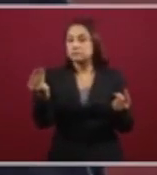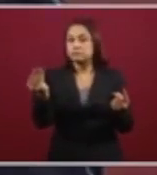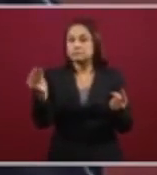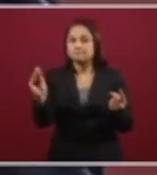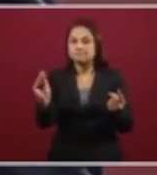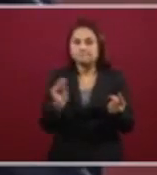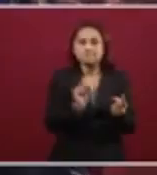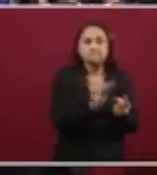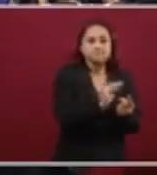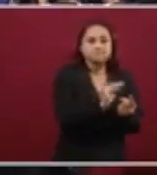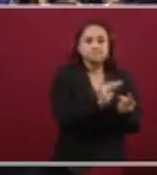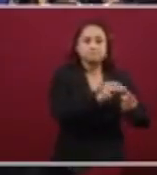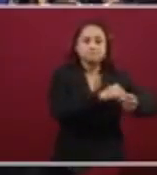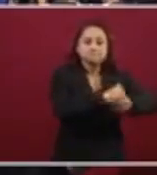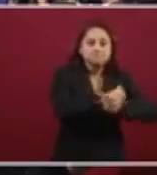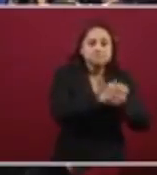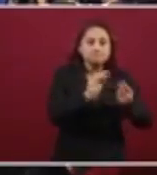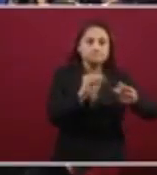o